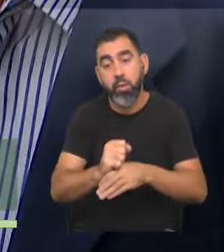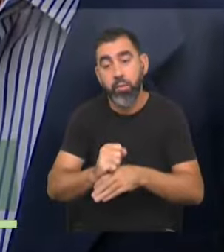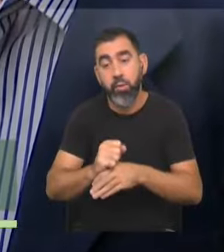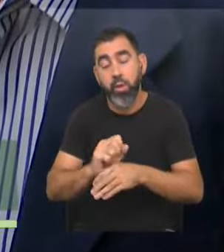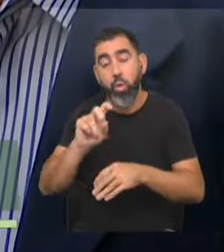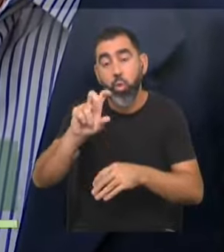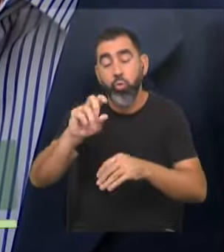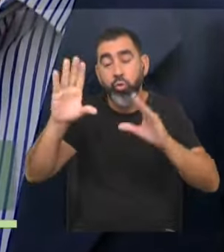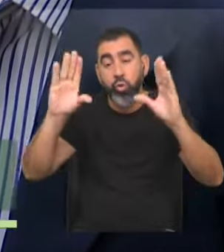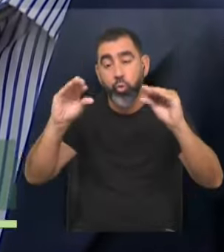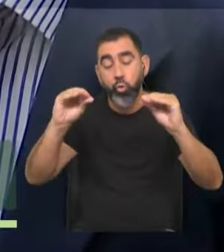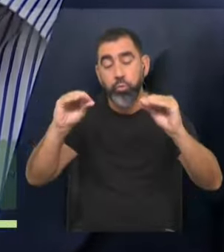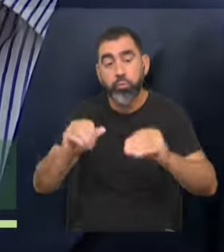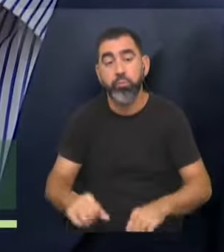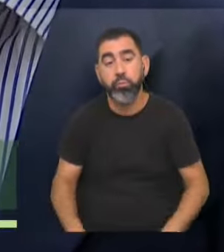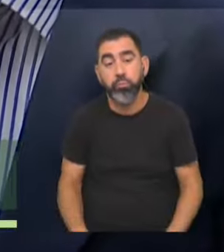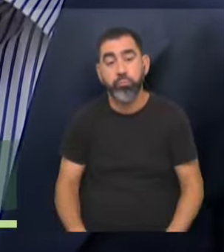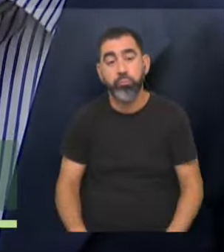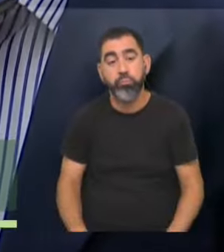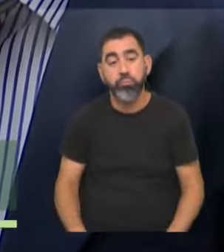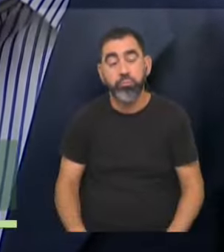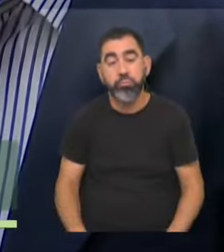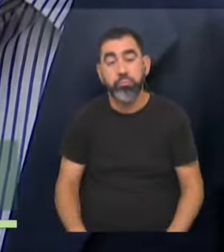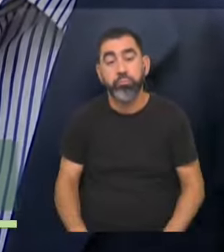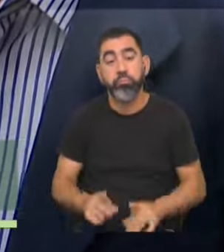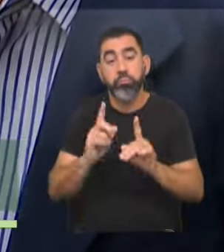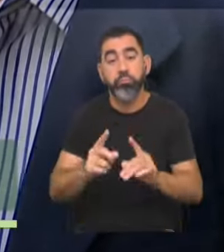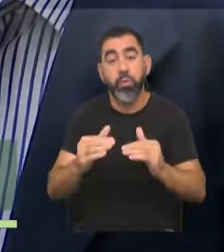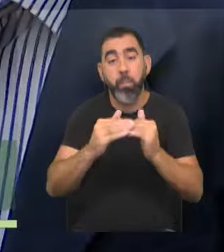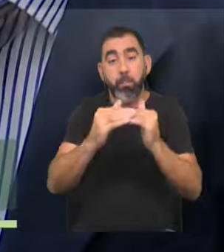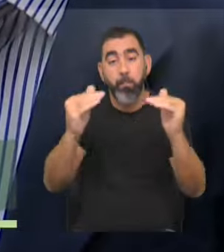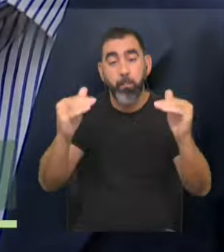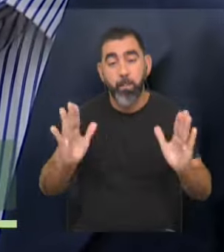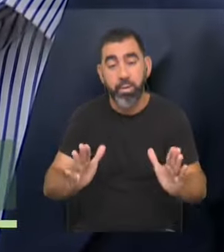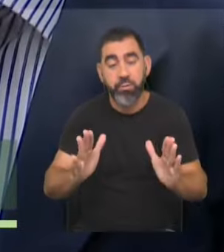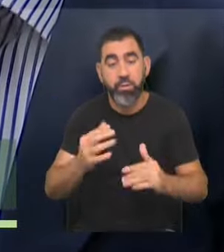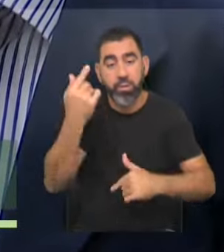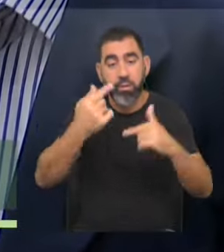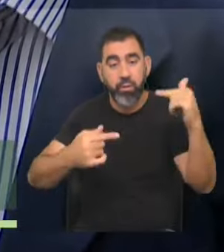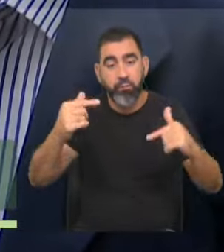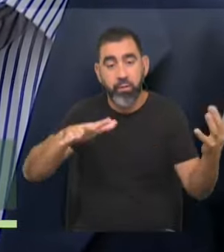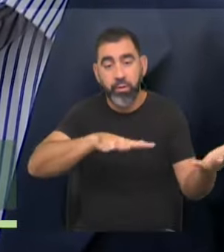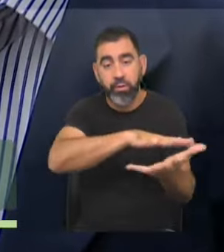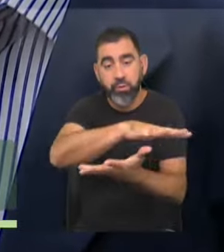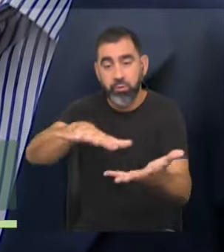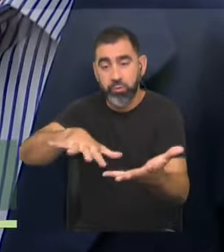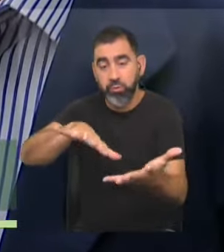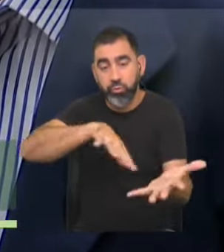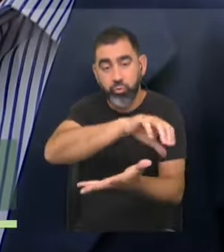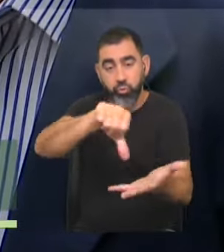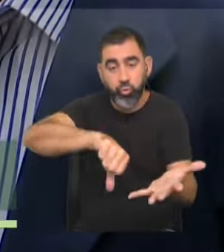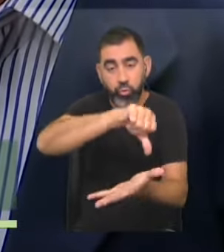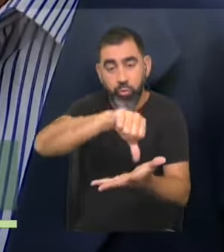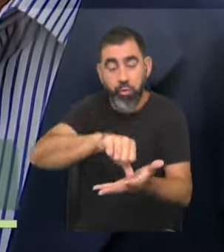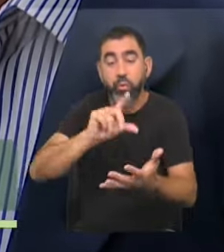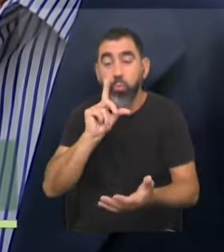24 hasta la medianoche también eh habrá mesas móviles en diferentes localidades y barrios de